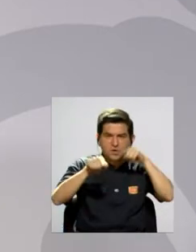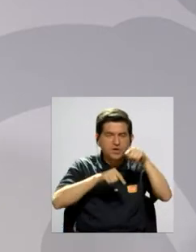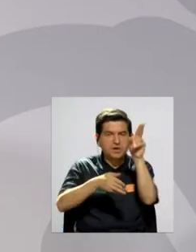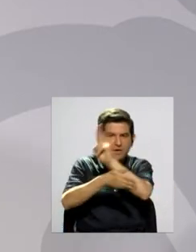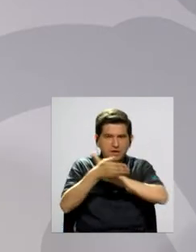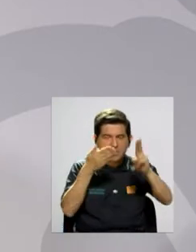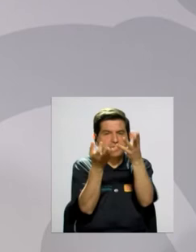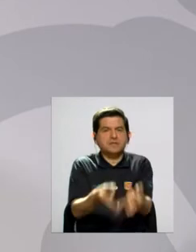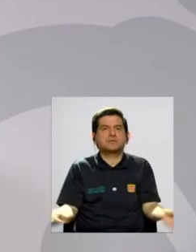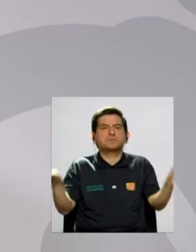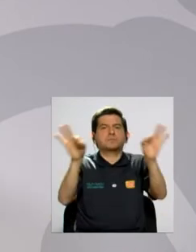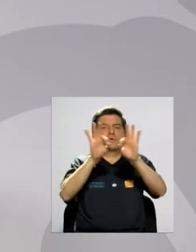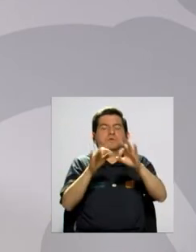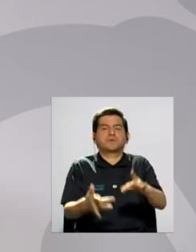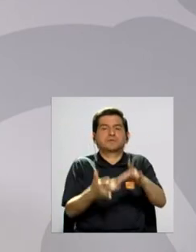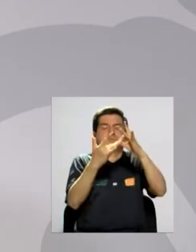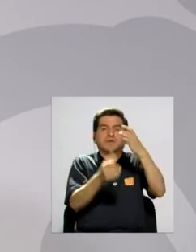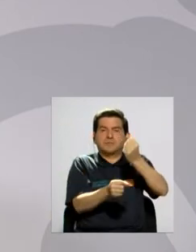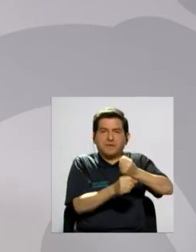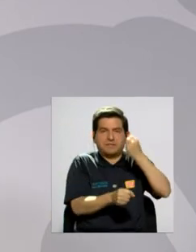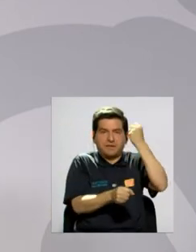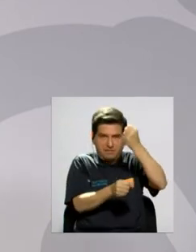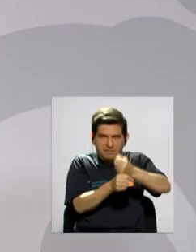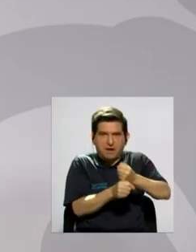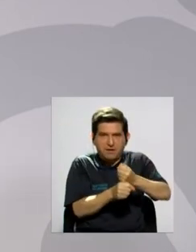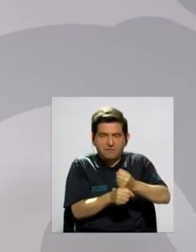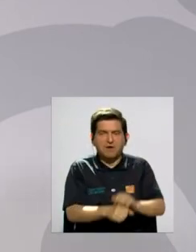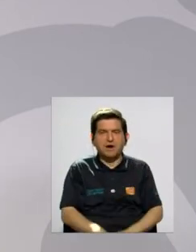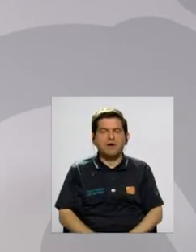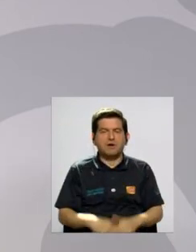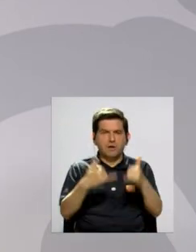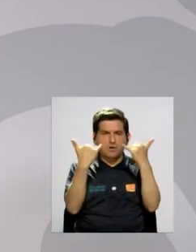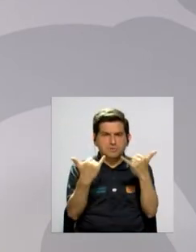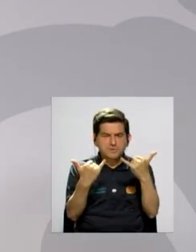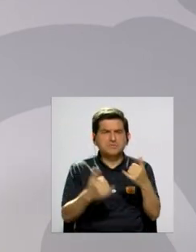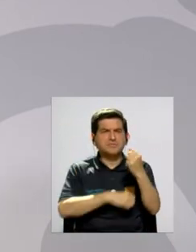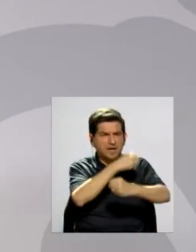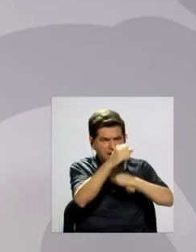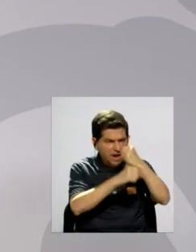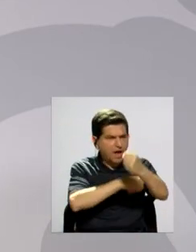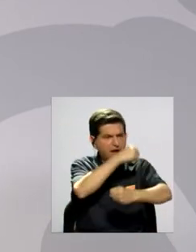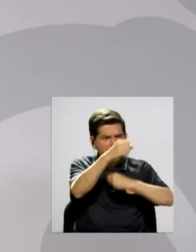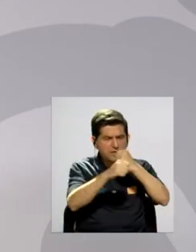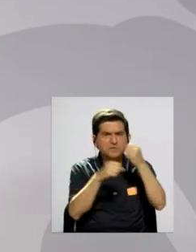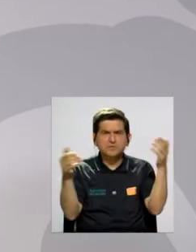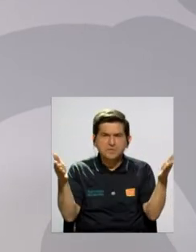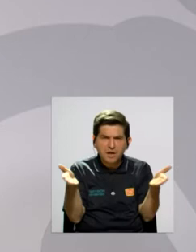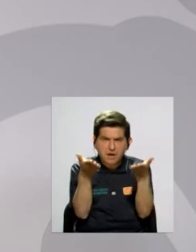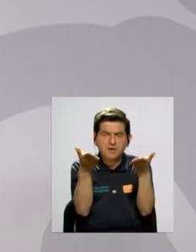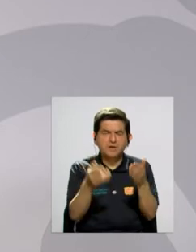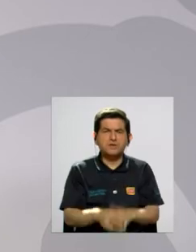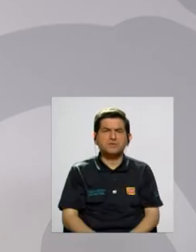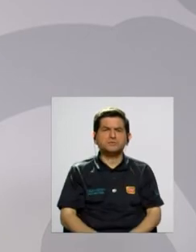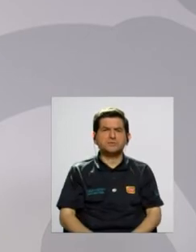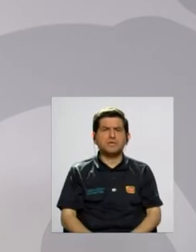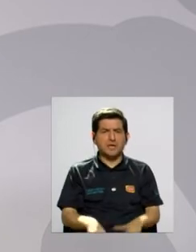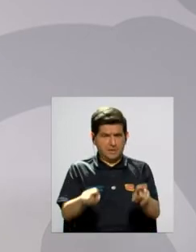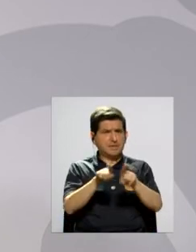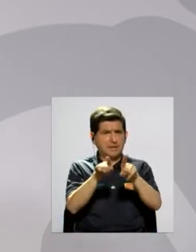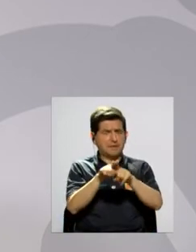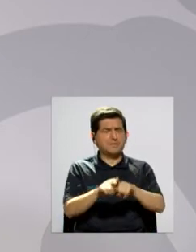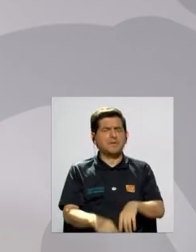fundamental, sobre todo por esa labor que han venido enalteciendo durante muchos años, que creo que fortalece la democracia